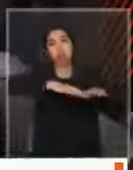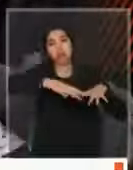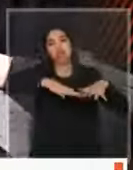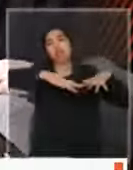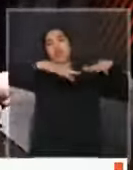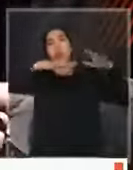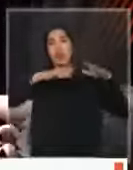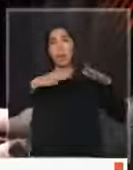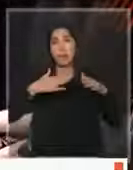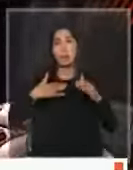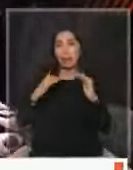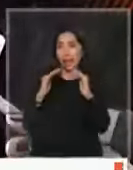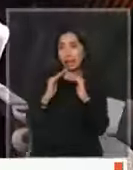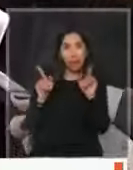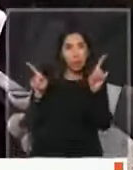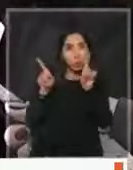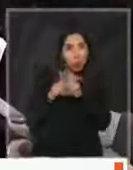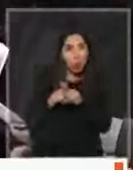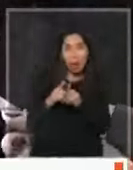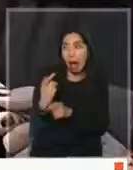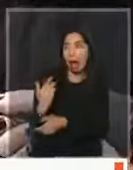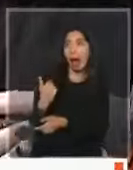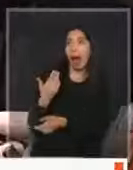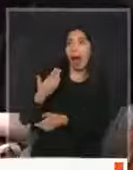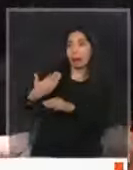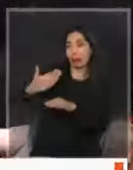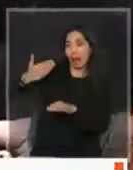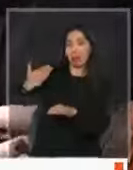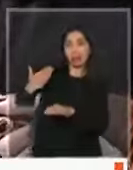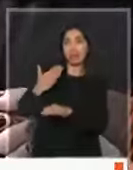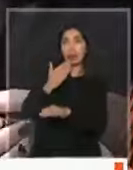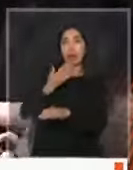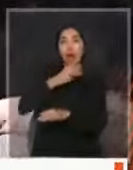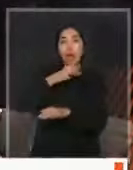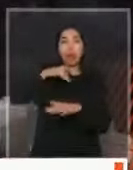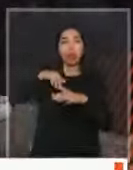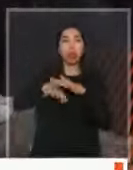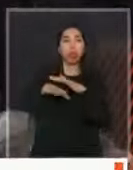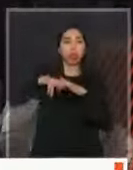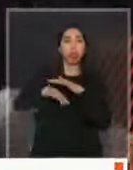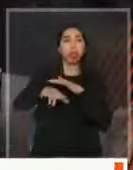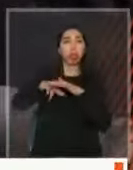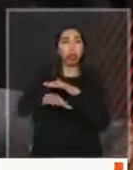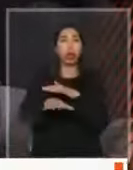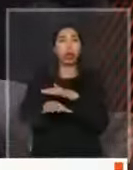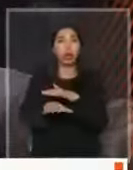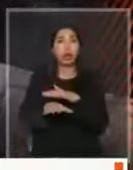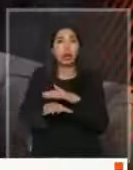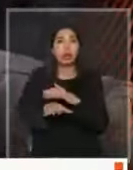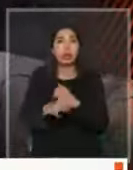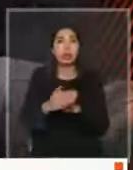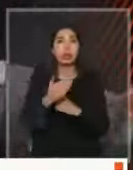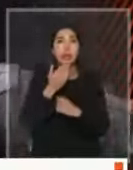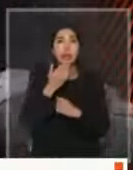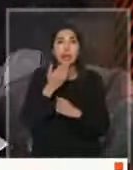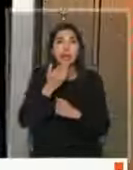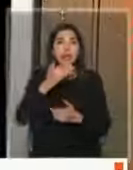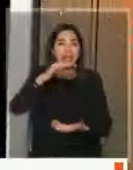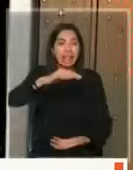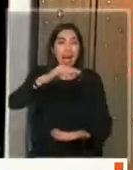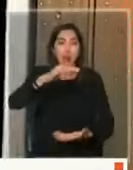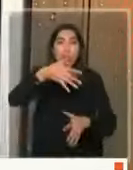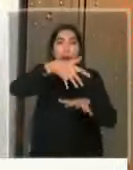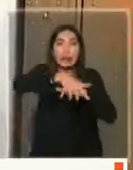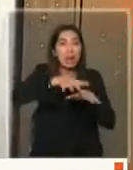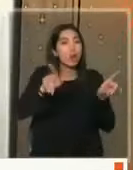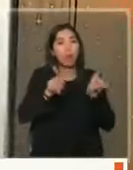está igual. Atrás yo también tengo inundado, tengo el agua en el comedor. Y en el alto trajeron unos poquitos de saco, pero se pasa igual.